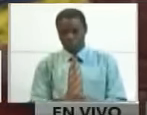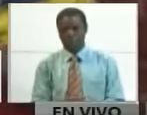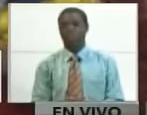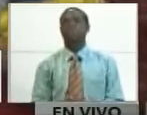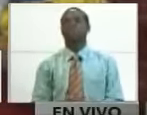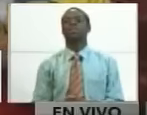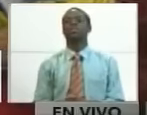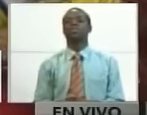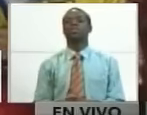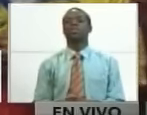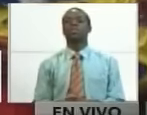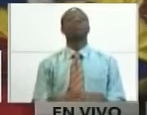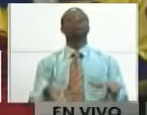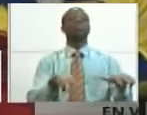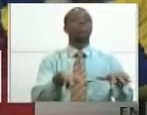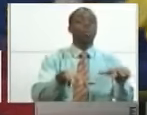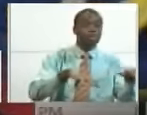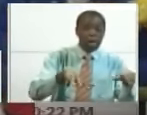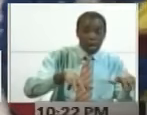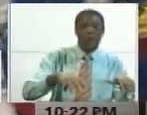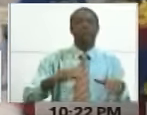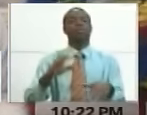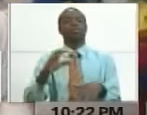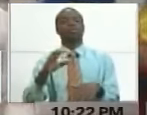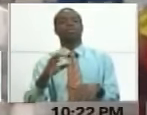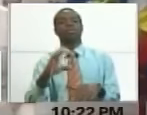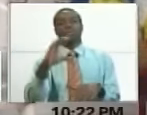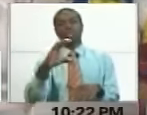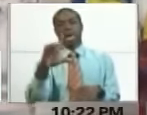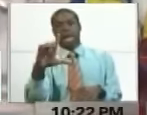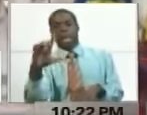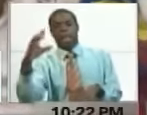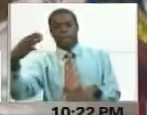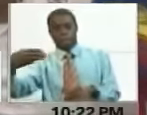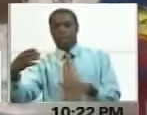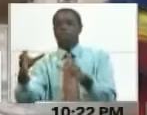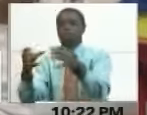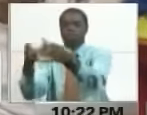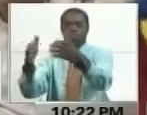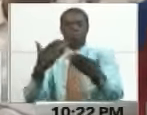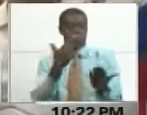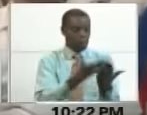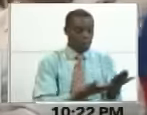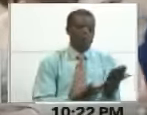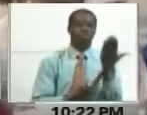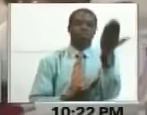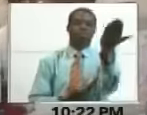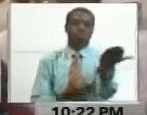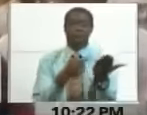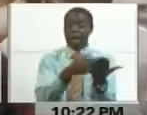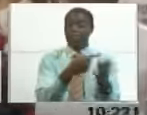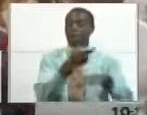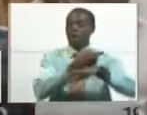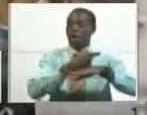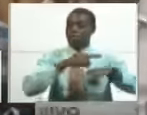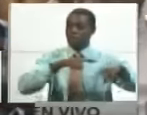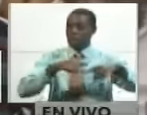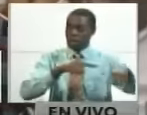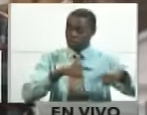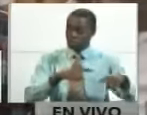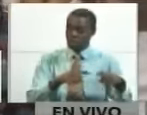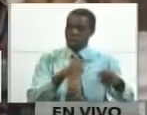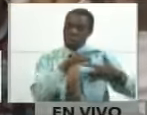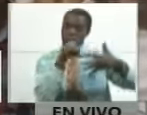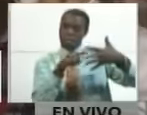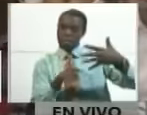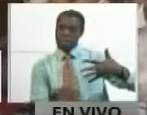Toda la UVC y todos los CLP les va a llegar el documento, los dos documentos, el documento de gobierno de las cinco líneas y las